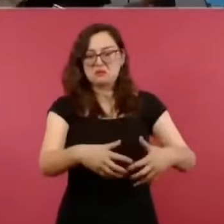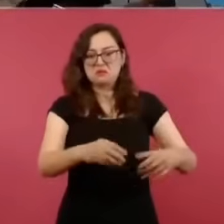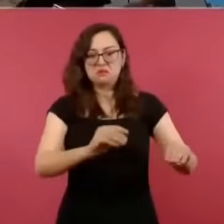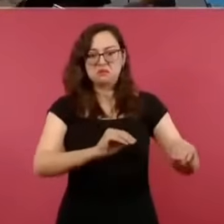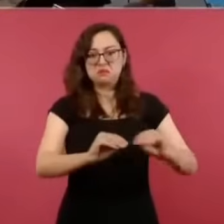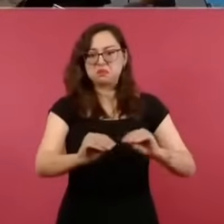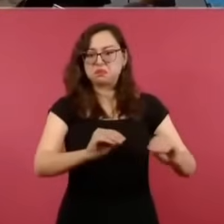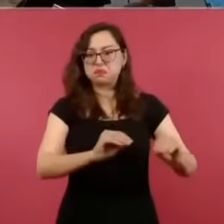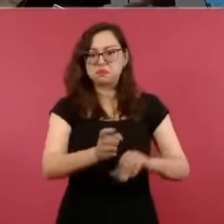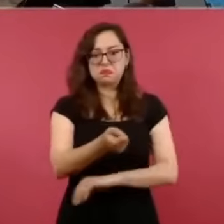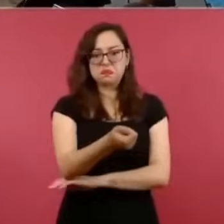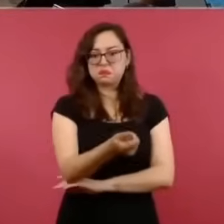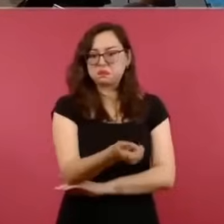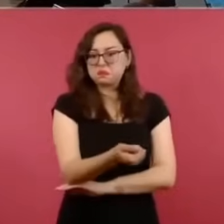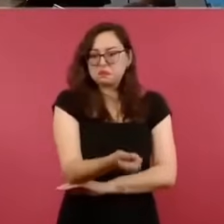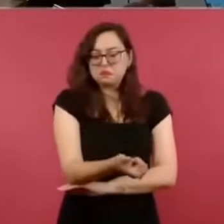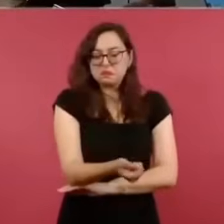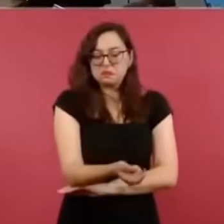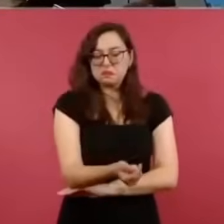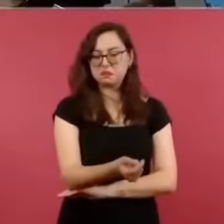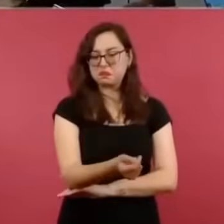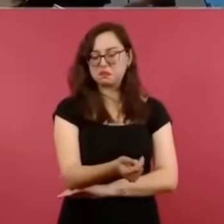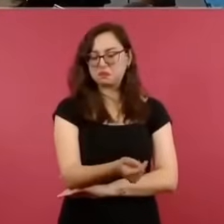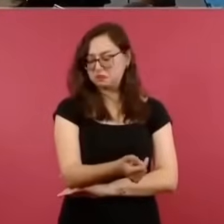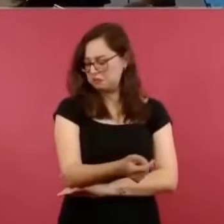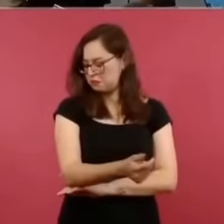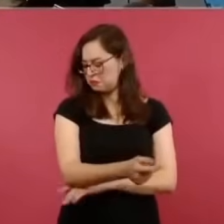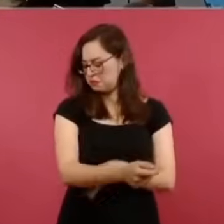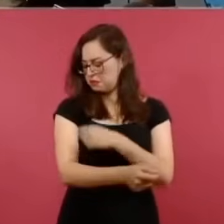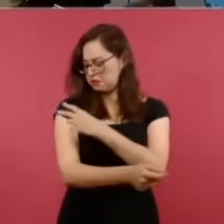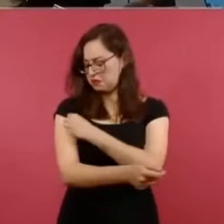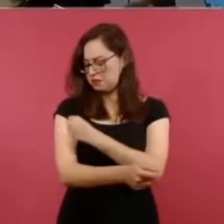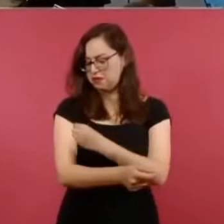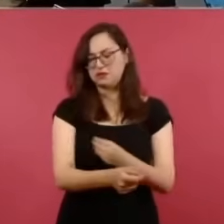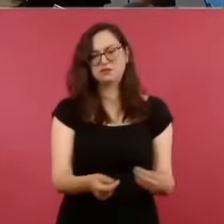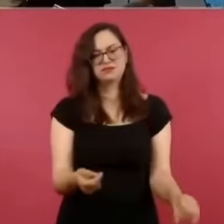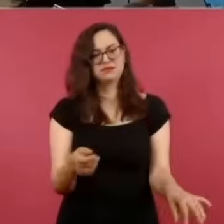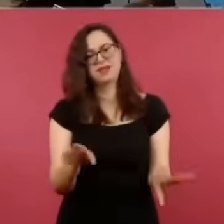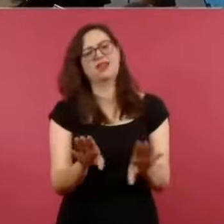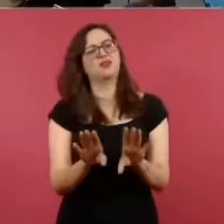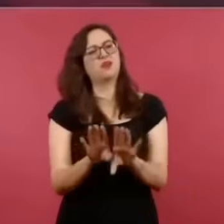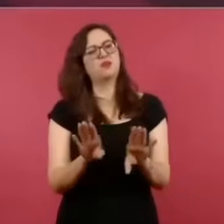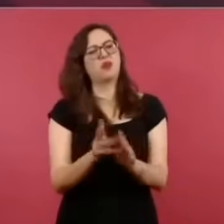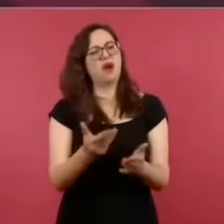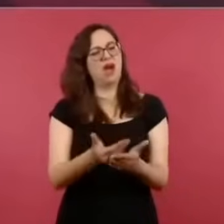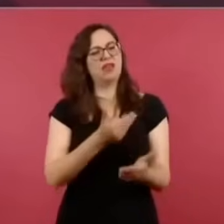18. Sí, a pesar de lo que habían invertido.